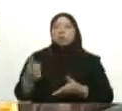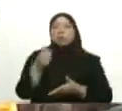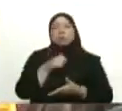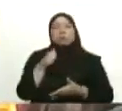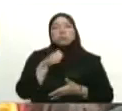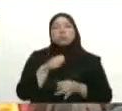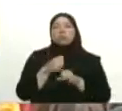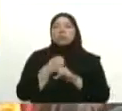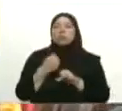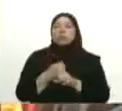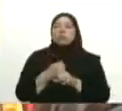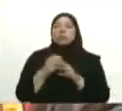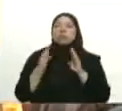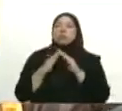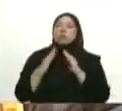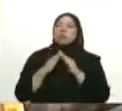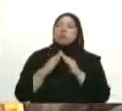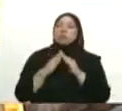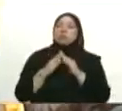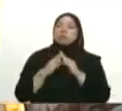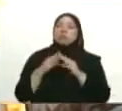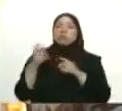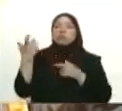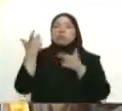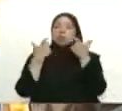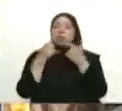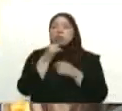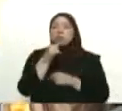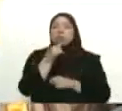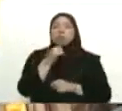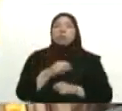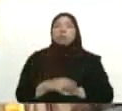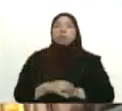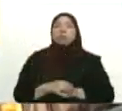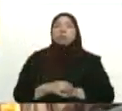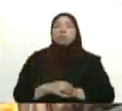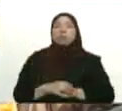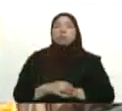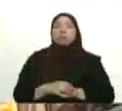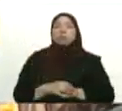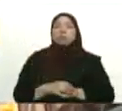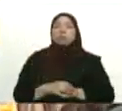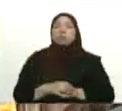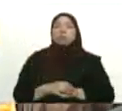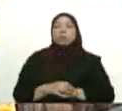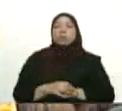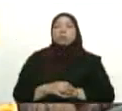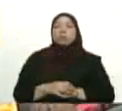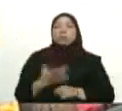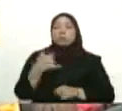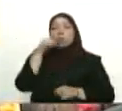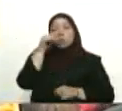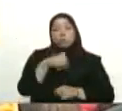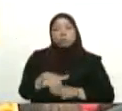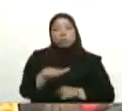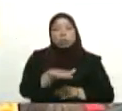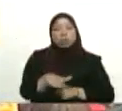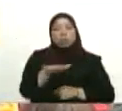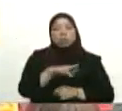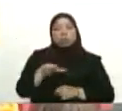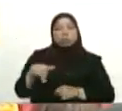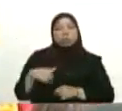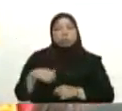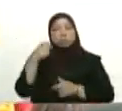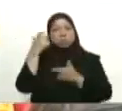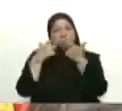para la casona Y dónde se quedó Chávez aquí en el Palacio cerca de su pueblo cerca de ustedes